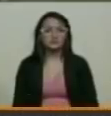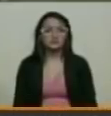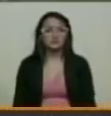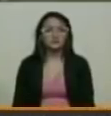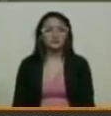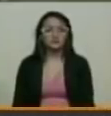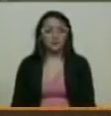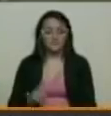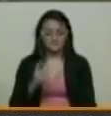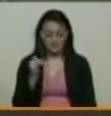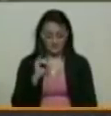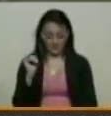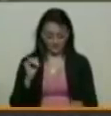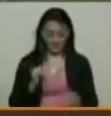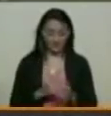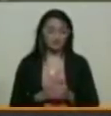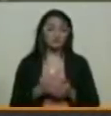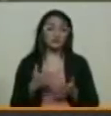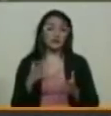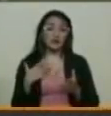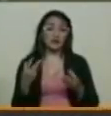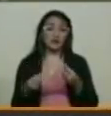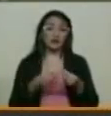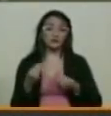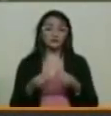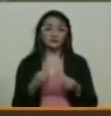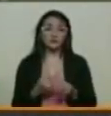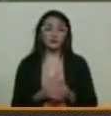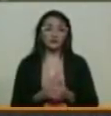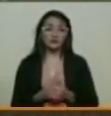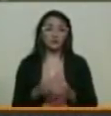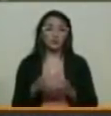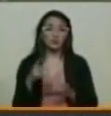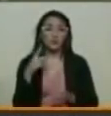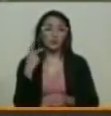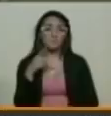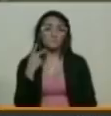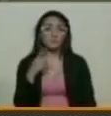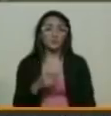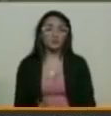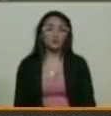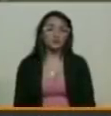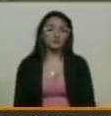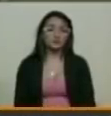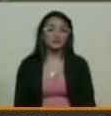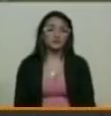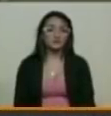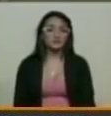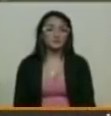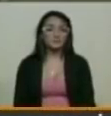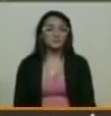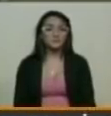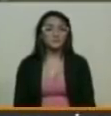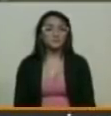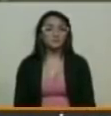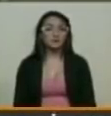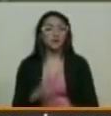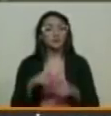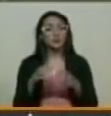vez a intentar constituirse como un partido político. Y lo otro son partidos políticos que